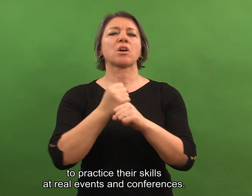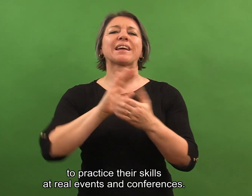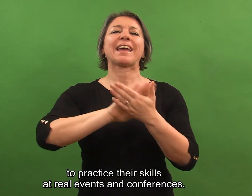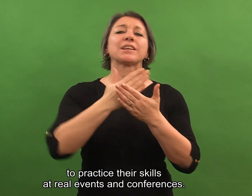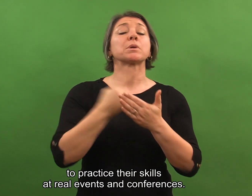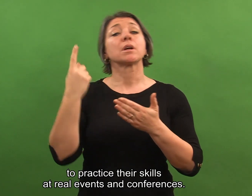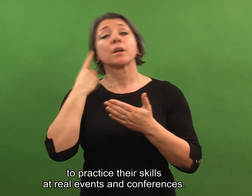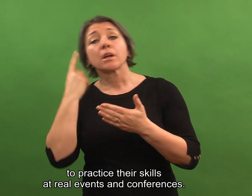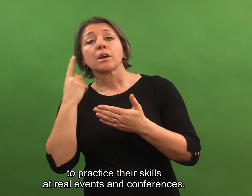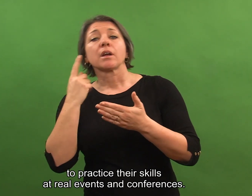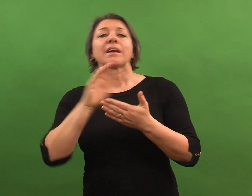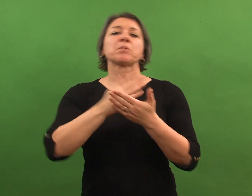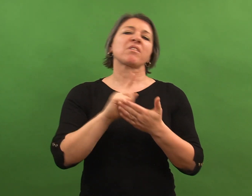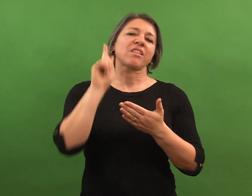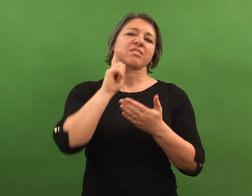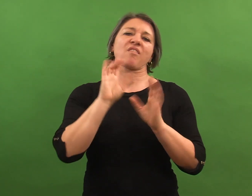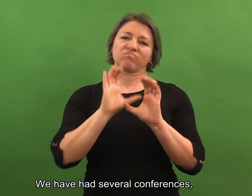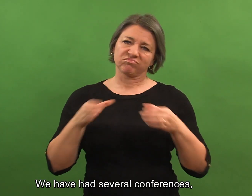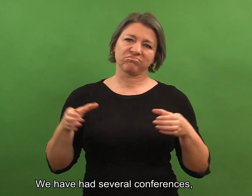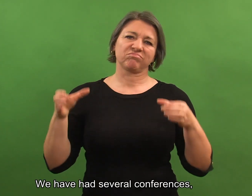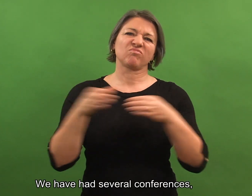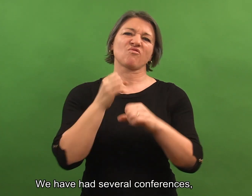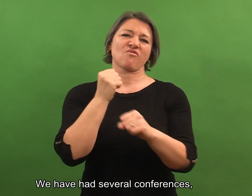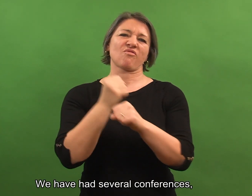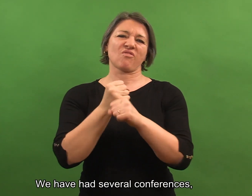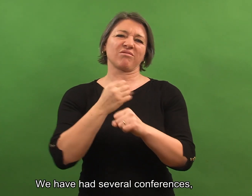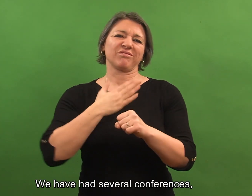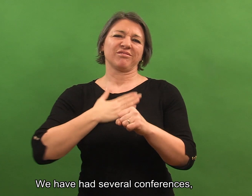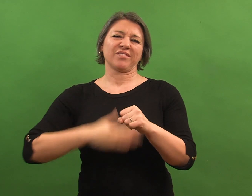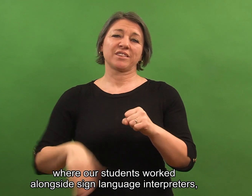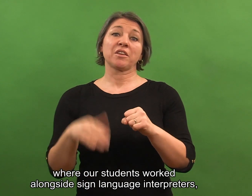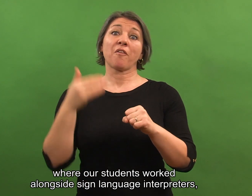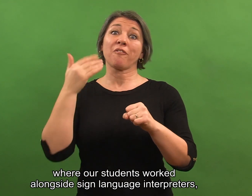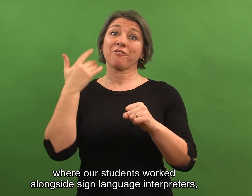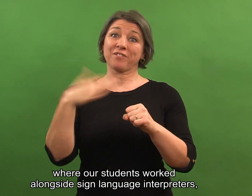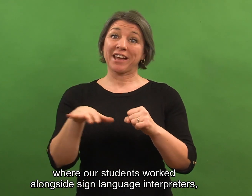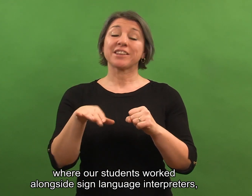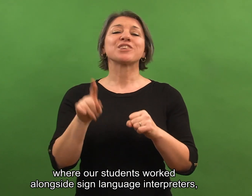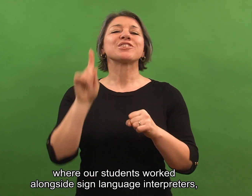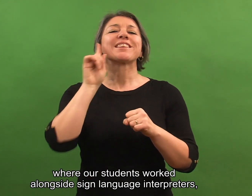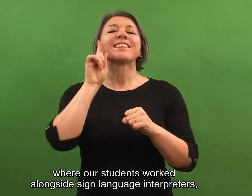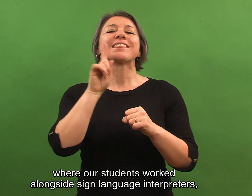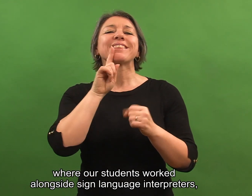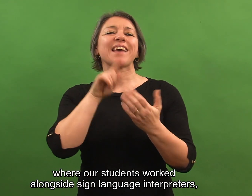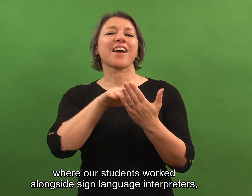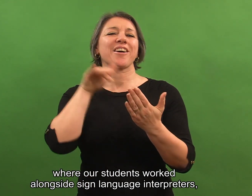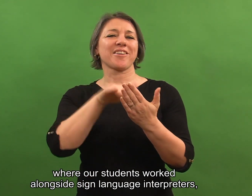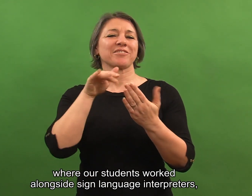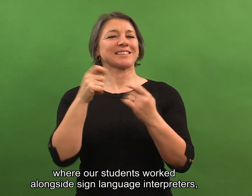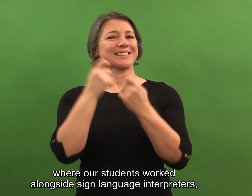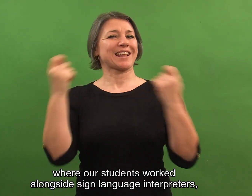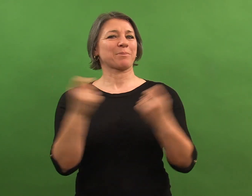Los estudiantes necesitan más oportunidades para practicar sus habilidades en eventos reales. Tenemos